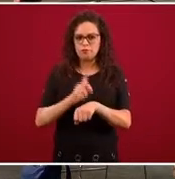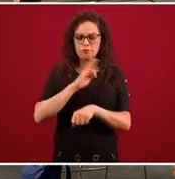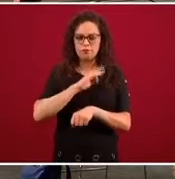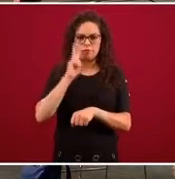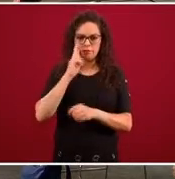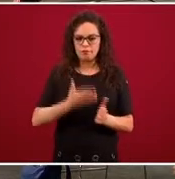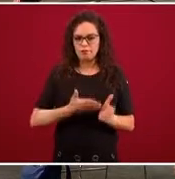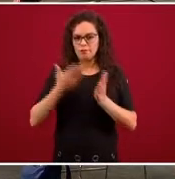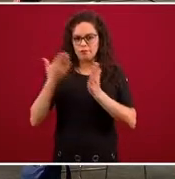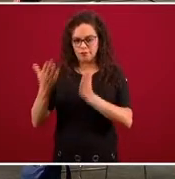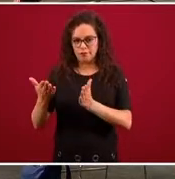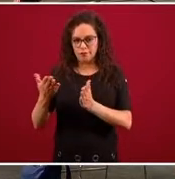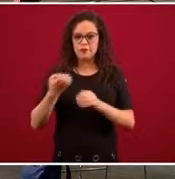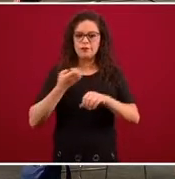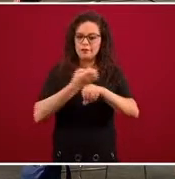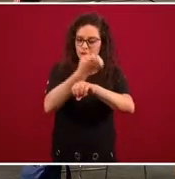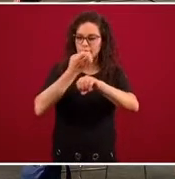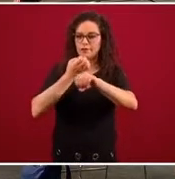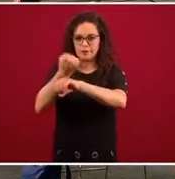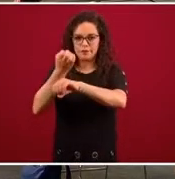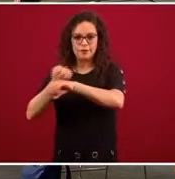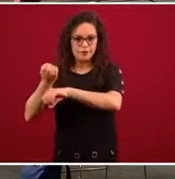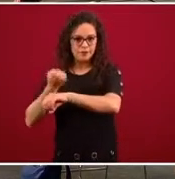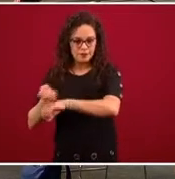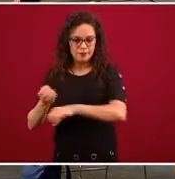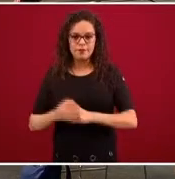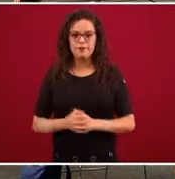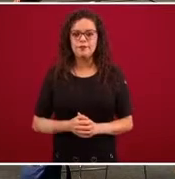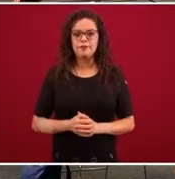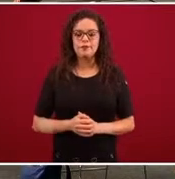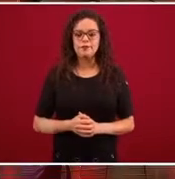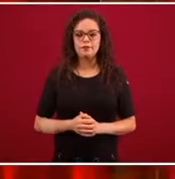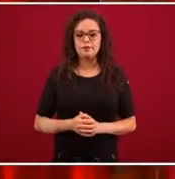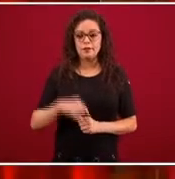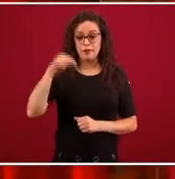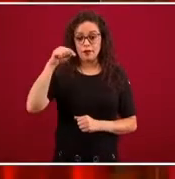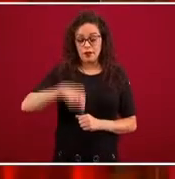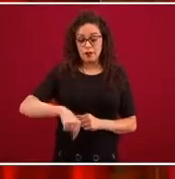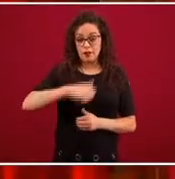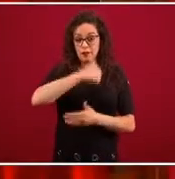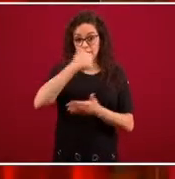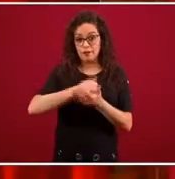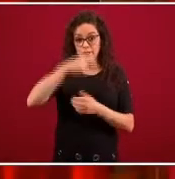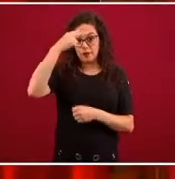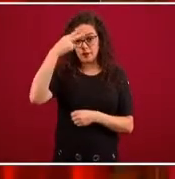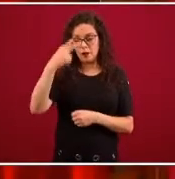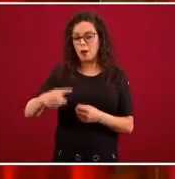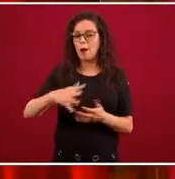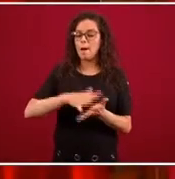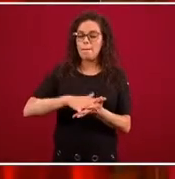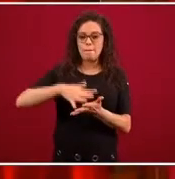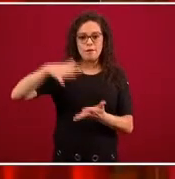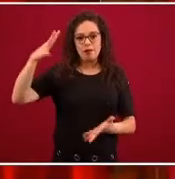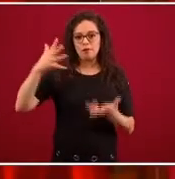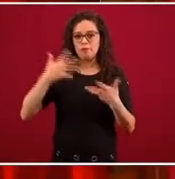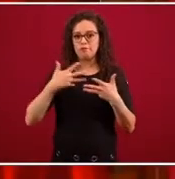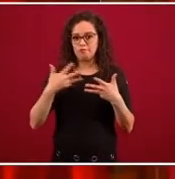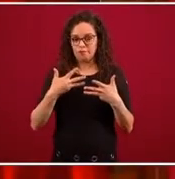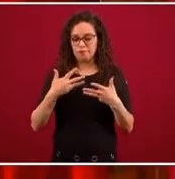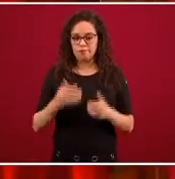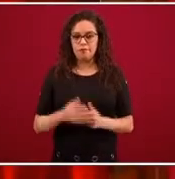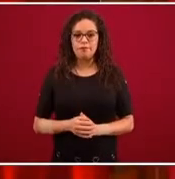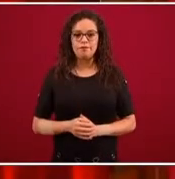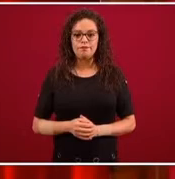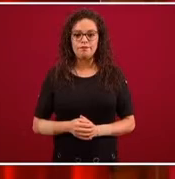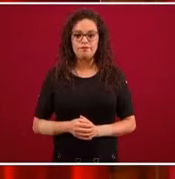Now, en here cada you can uno de see the number de of los estados. cases in each Por mucho state. la Ciudad Now, de the México es donde majority of concentra la cases are mayoría in de Mexico los casos. City, Esto también but we